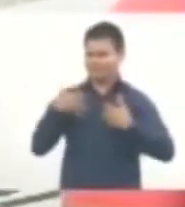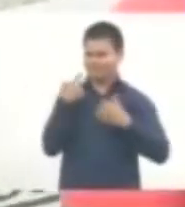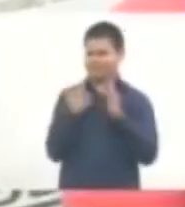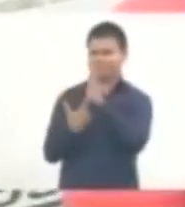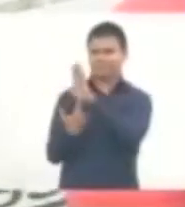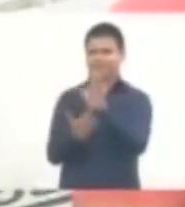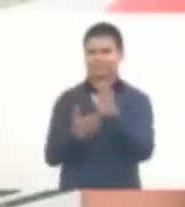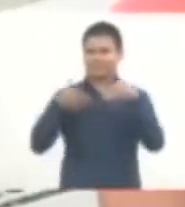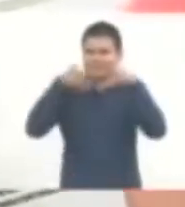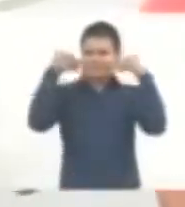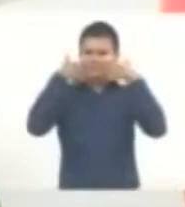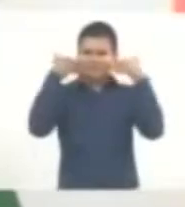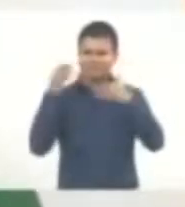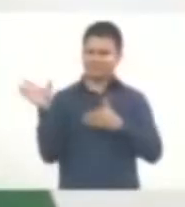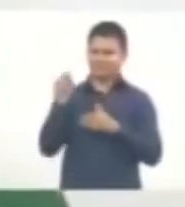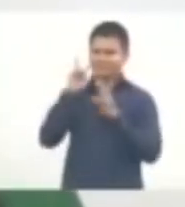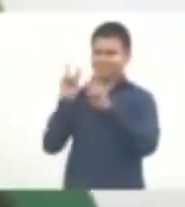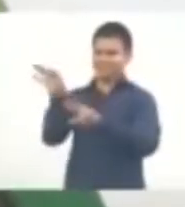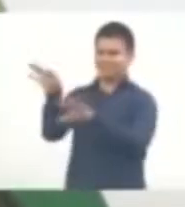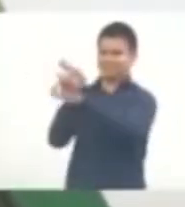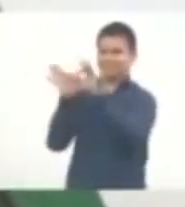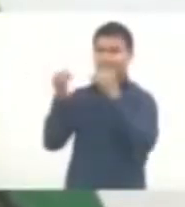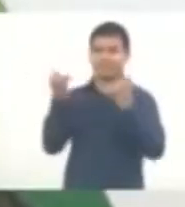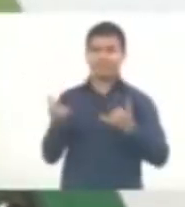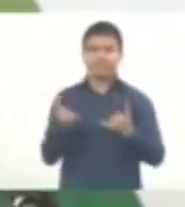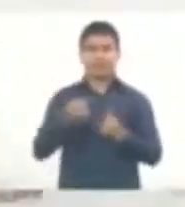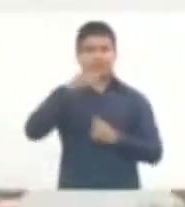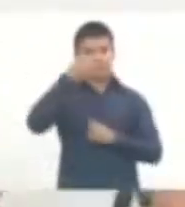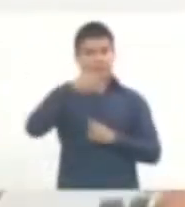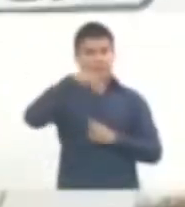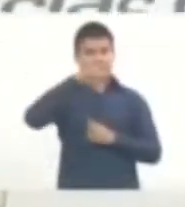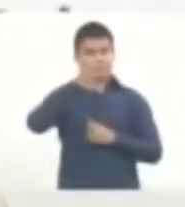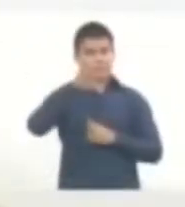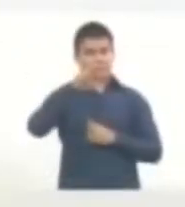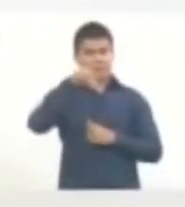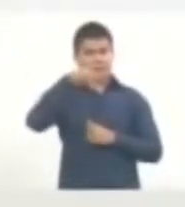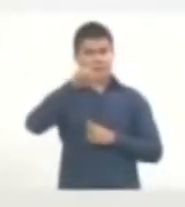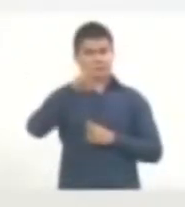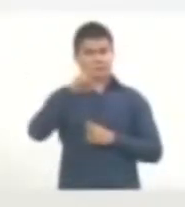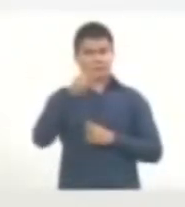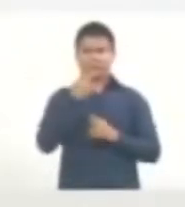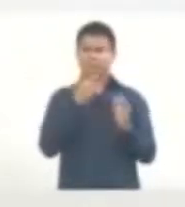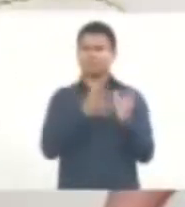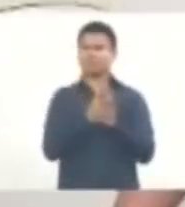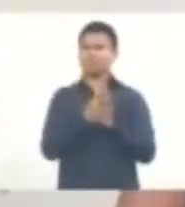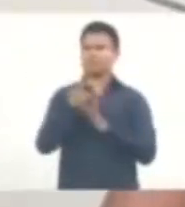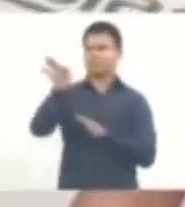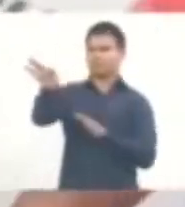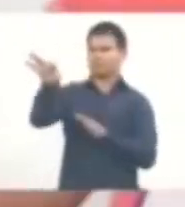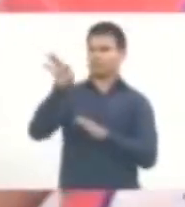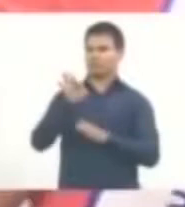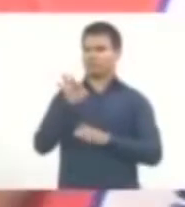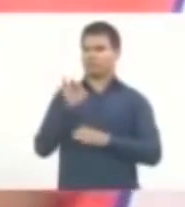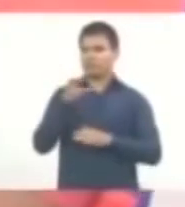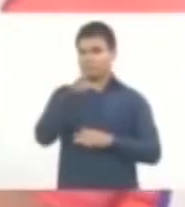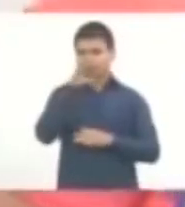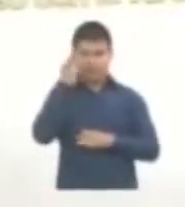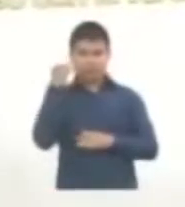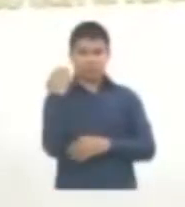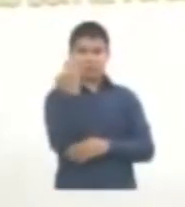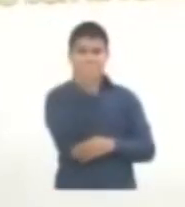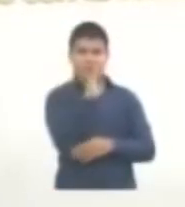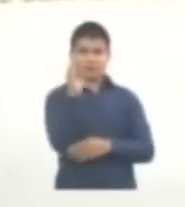país. Daniela Medina junto a Enrique Mastro Doménico demostraron el talento y la disciplina, dejando el nombre de Barranquilla en